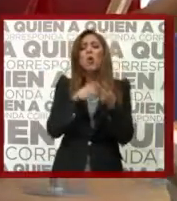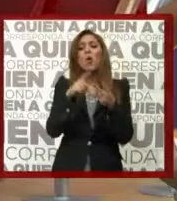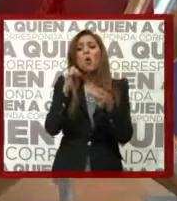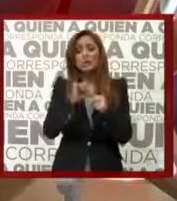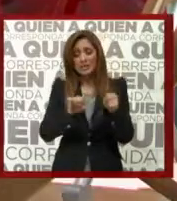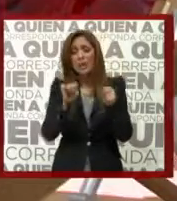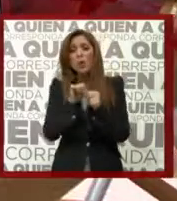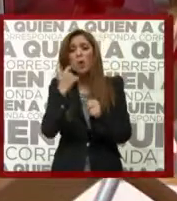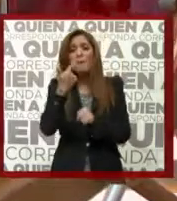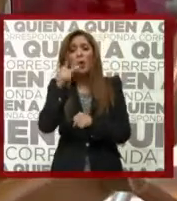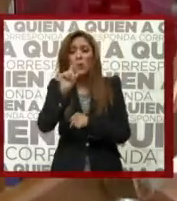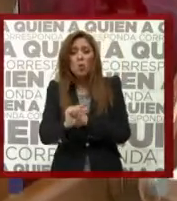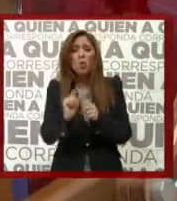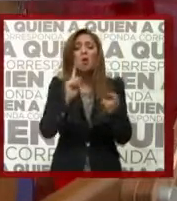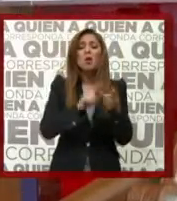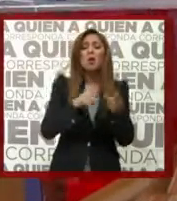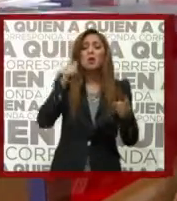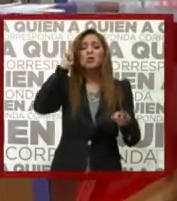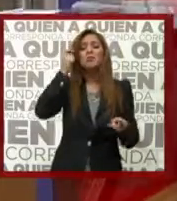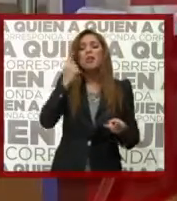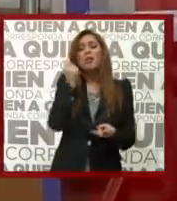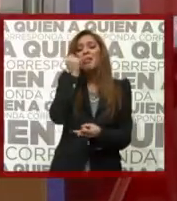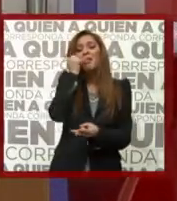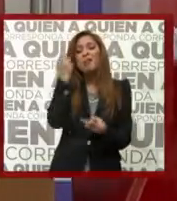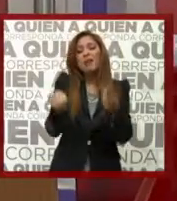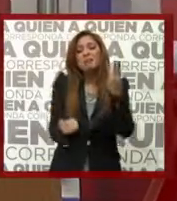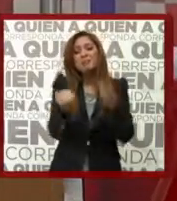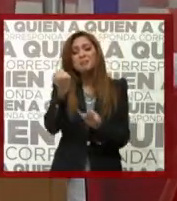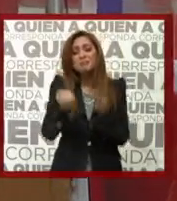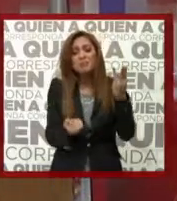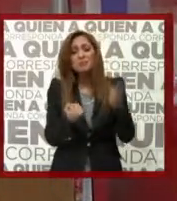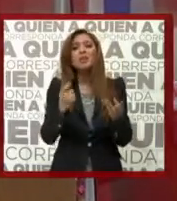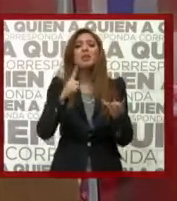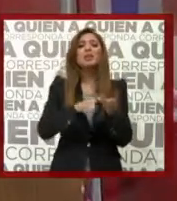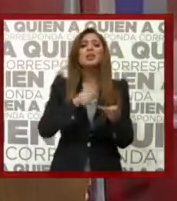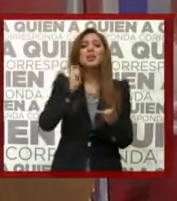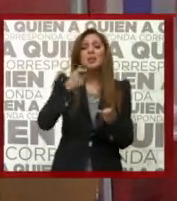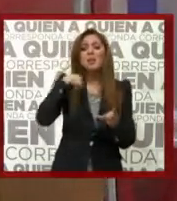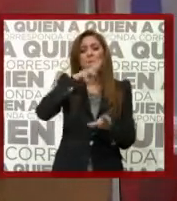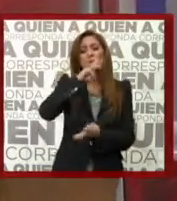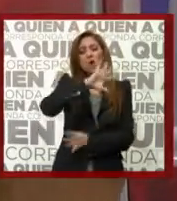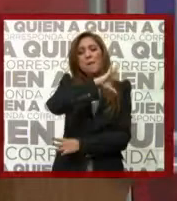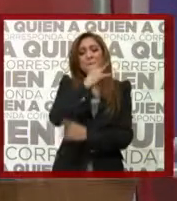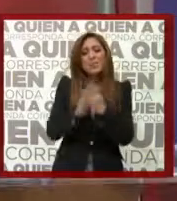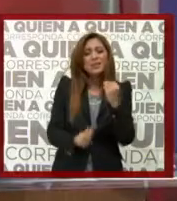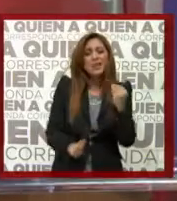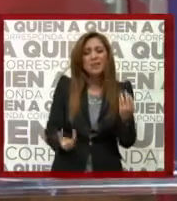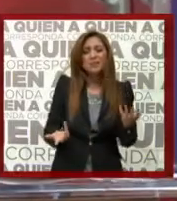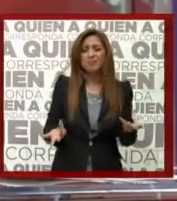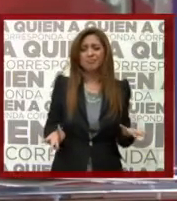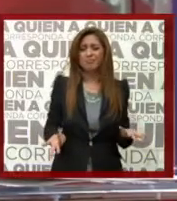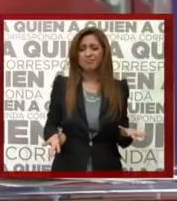suficiente, irresponsabilidad de los choferes, insinuación de me escapo y no me ven.